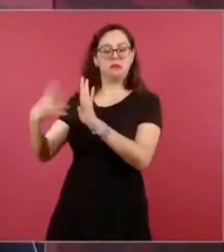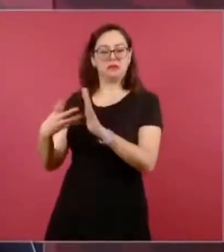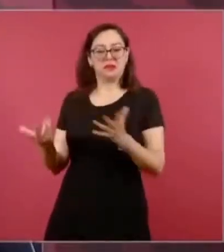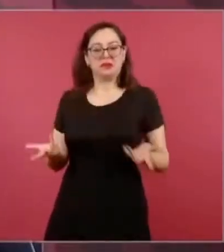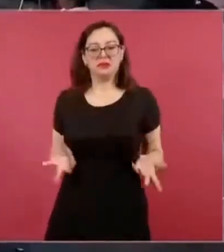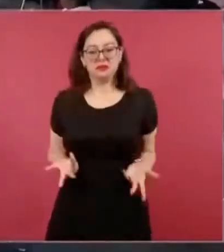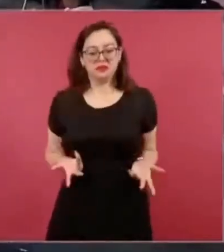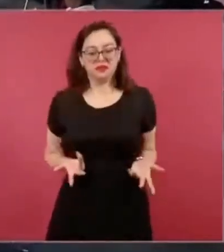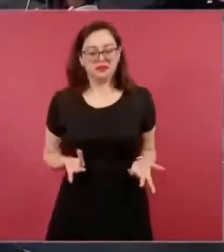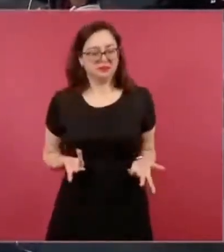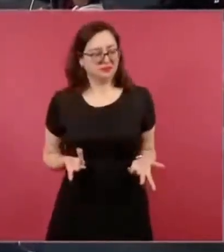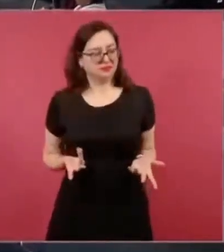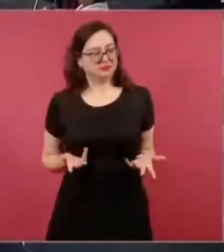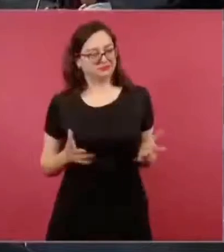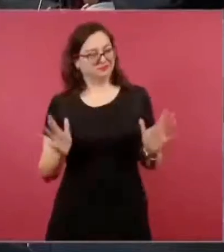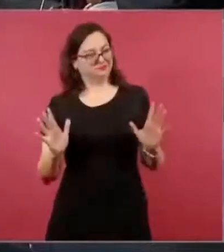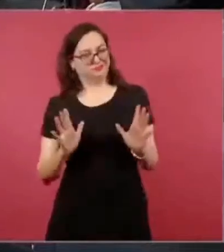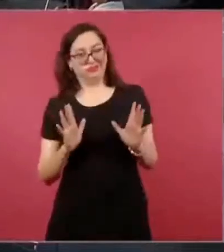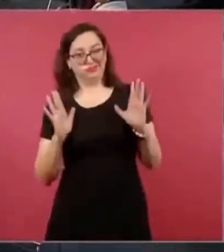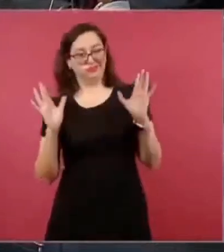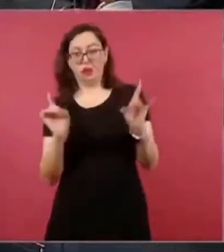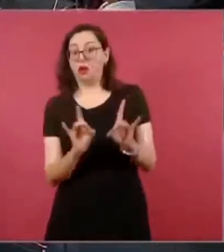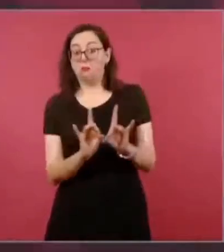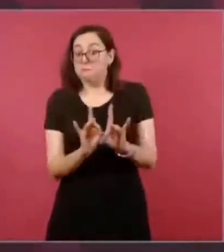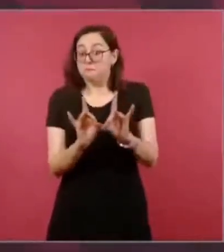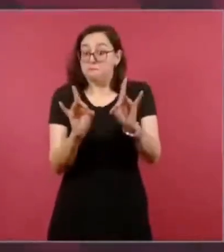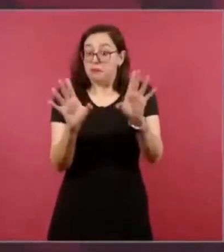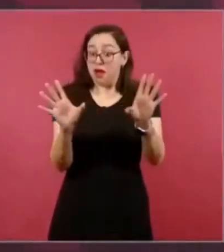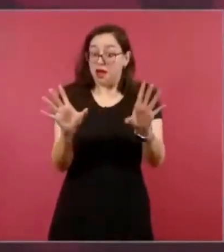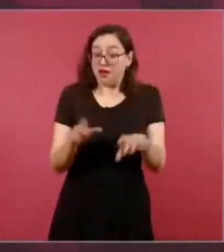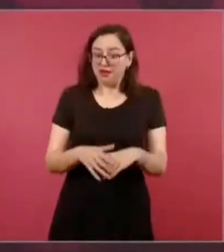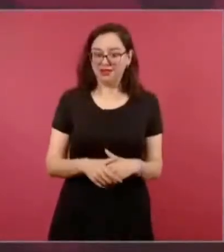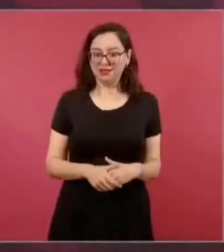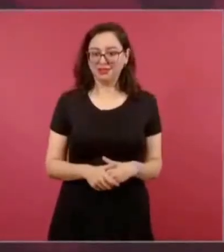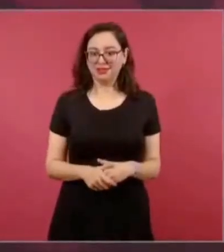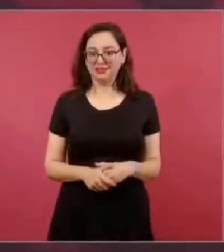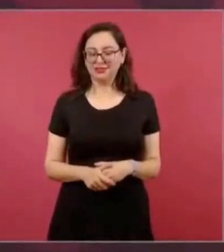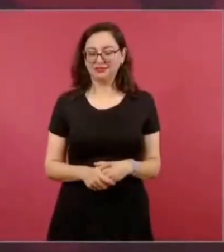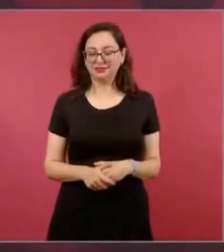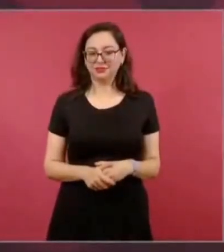hasta fueron a buscar a Israel,